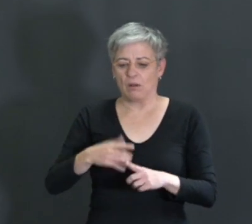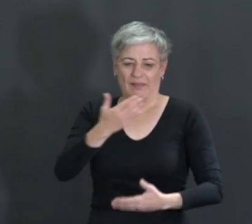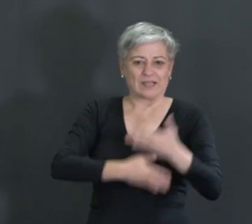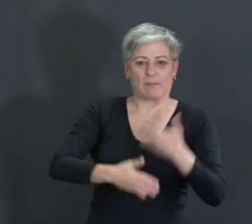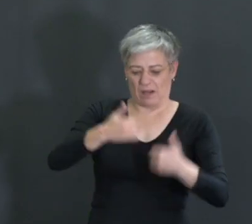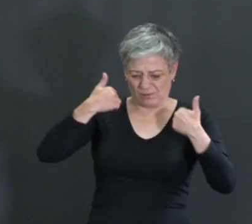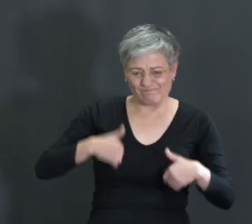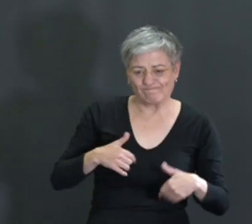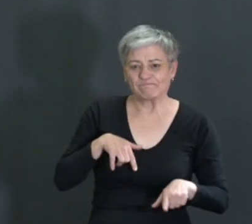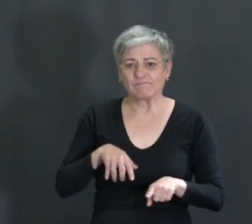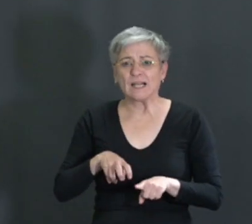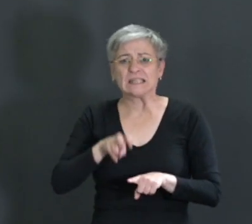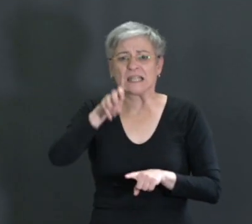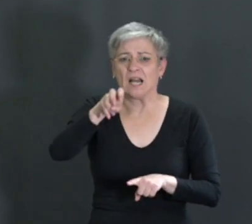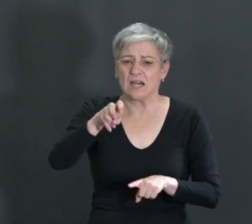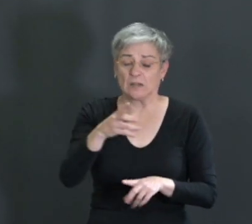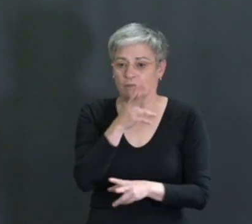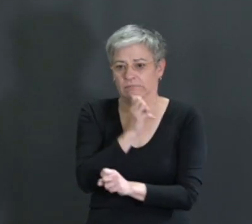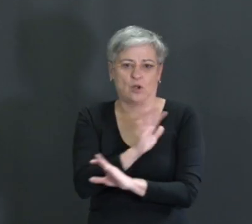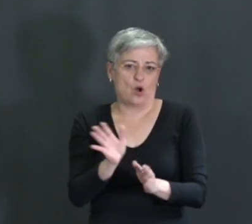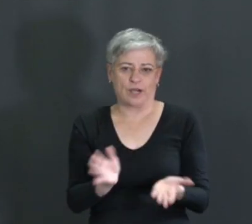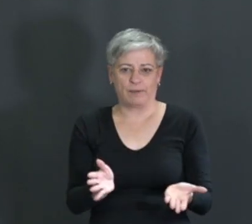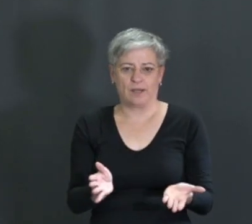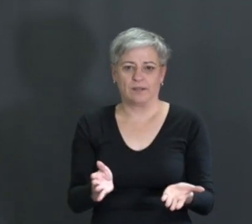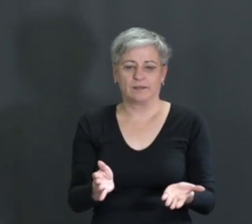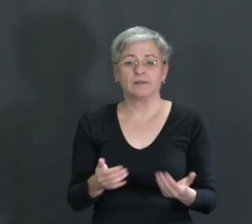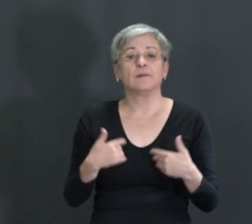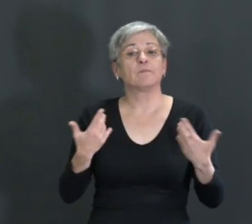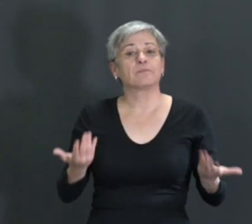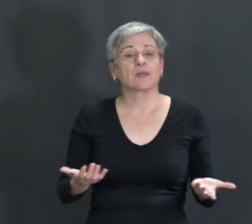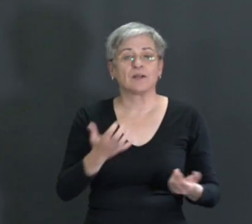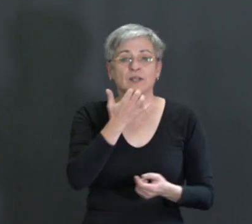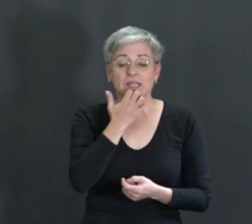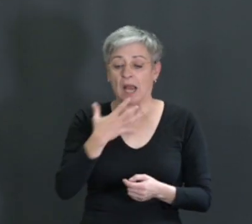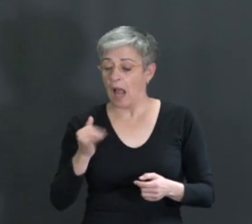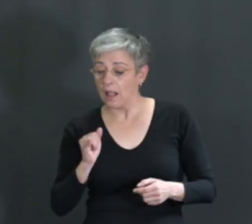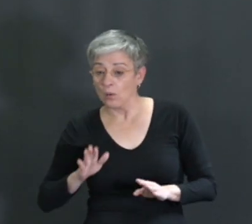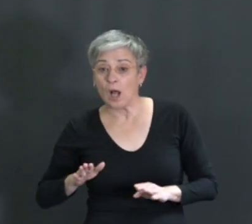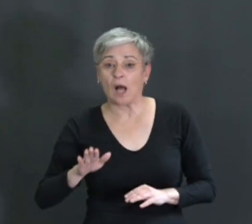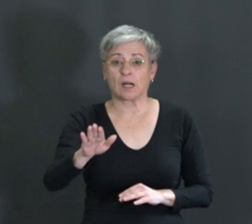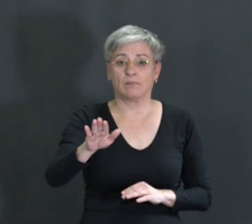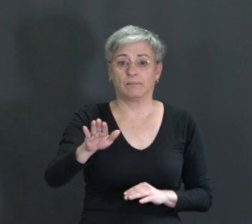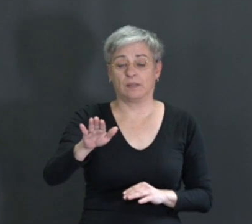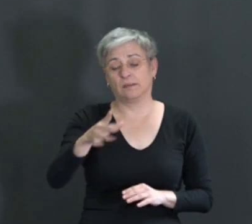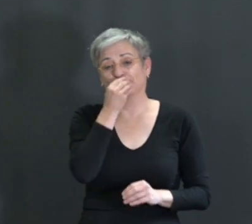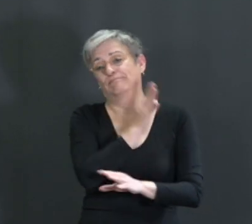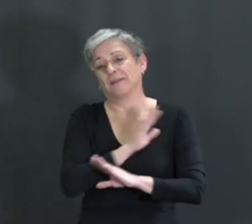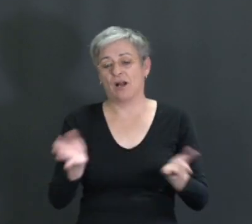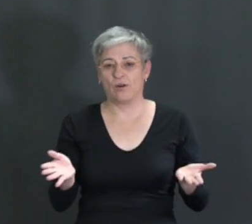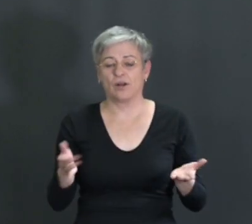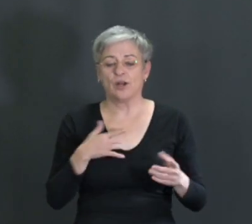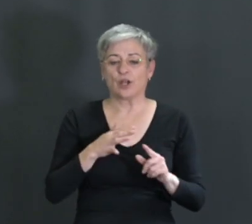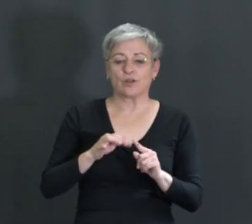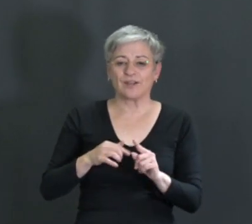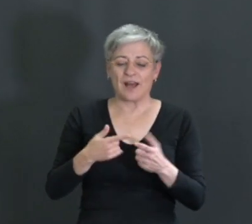pues el que haya unas escaleras le viene muy mal. Sin embargo, si está una rampa, pues le viene muy bien, ¿no? Entonces va